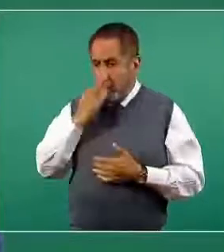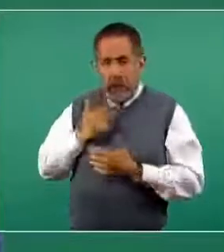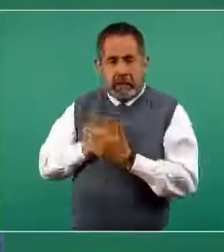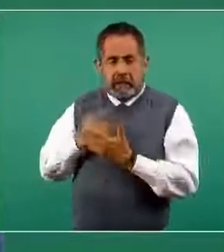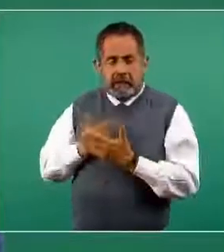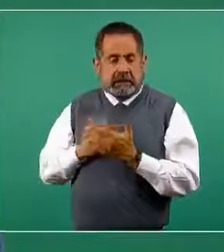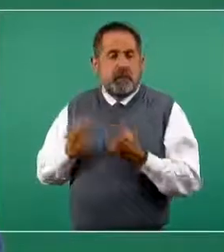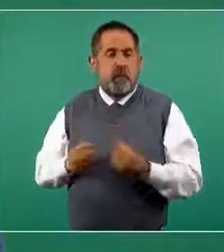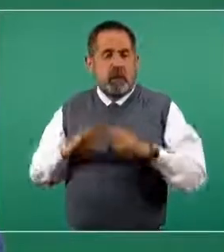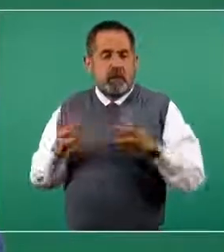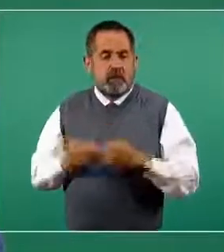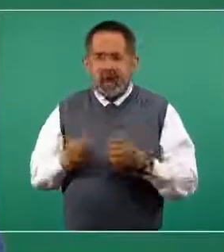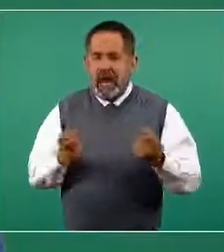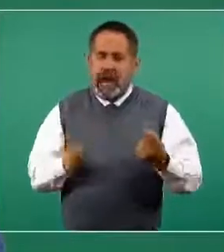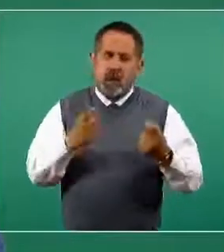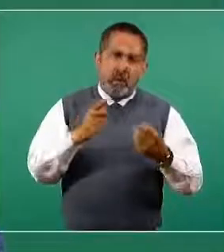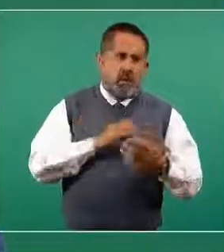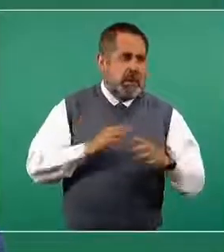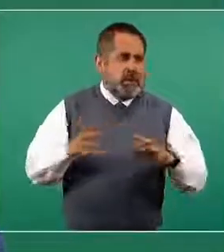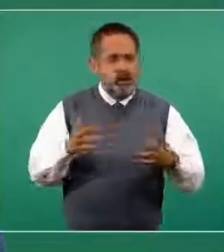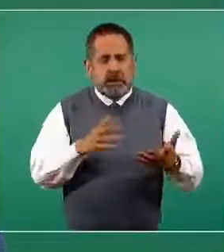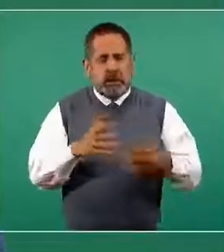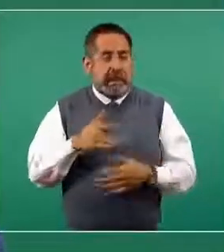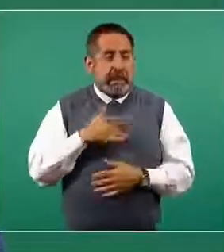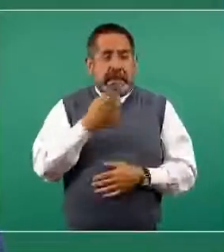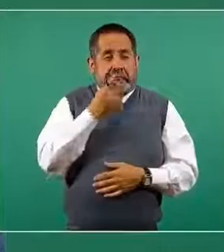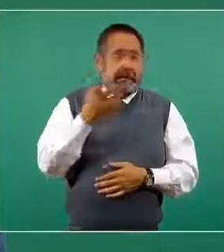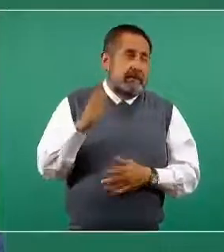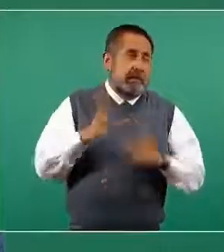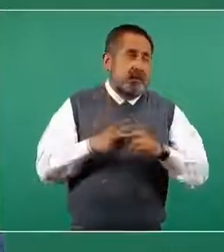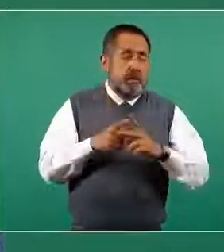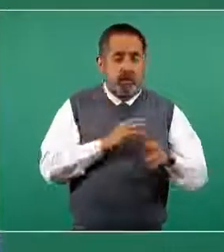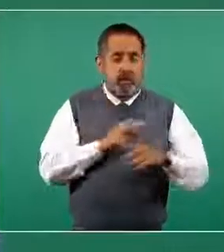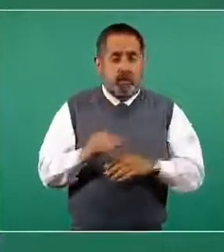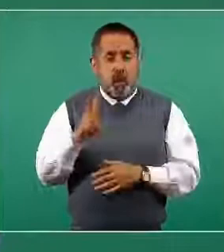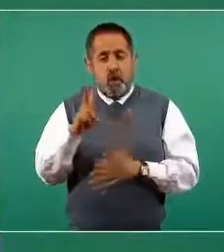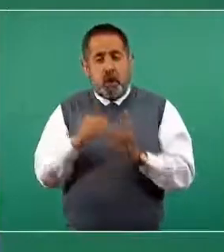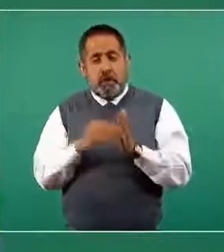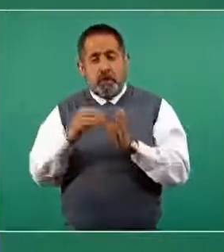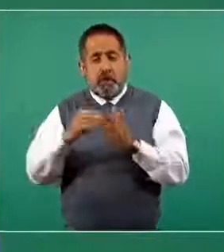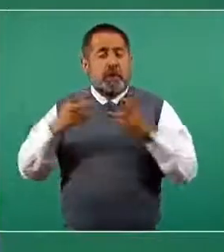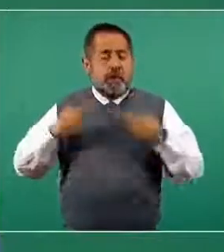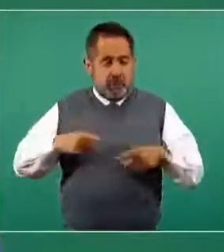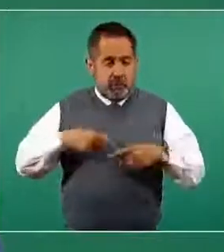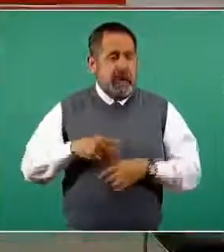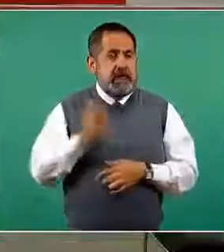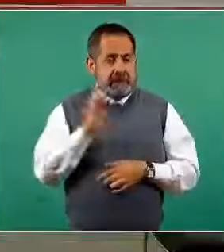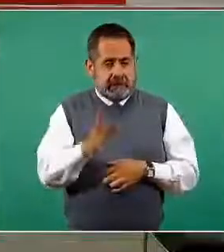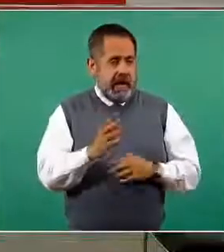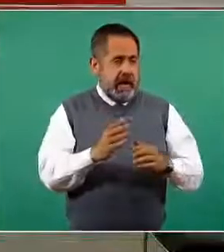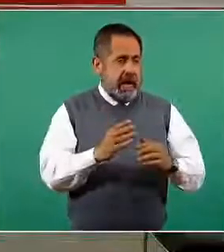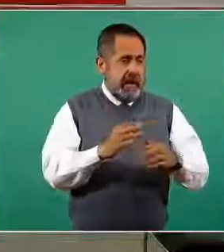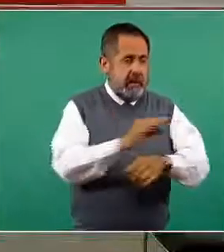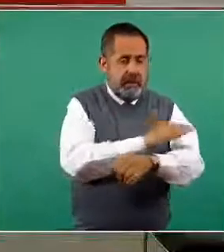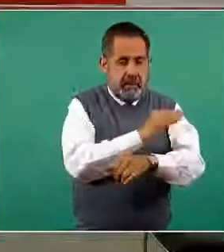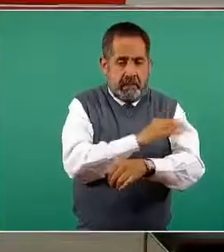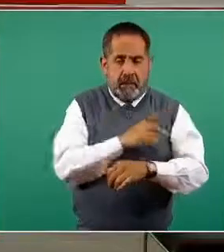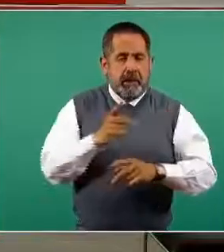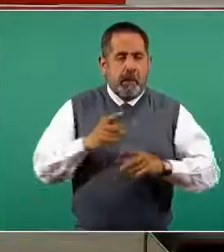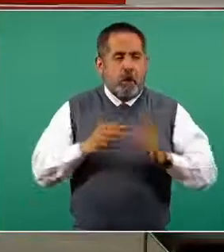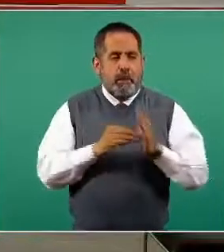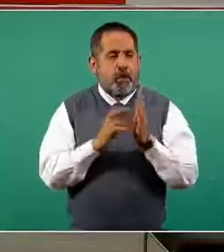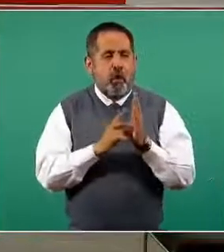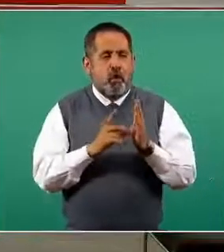estimación formal. Algunas aproximaciones han considerado que esto podría llegar hasta 2 millones de personas, pero las metodologías son